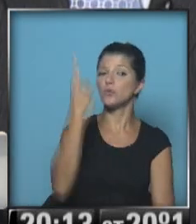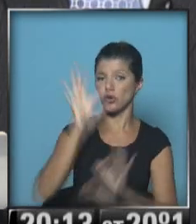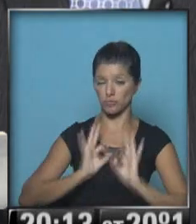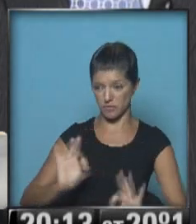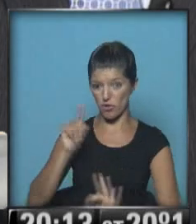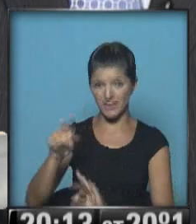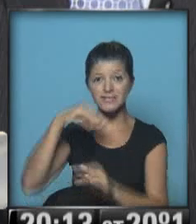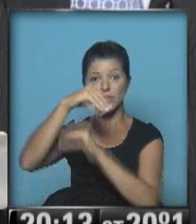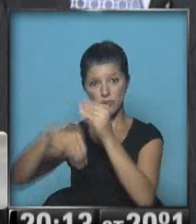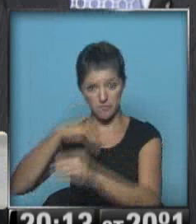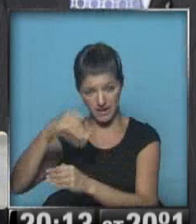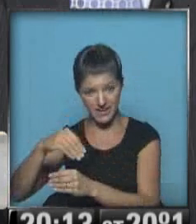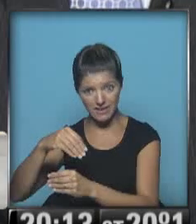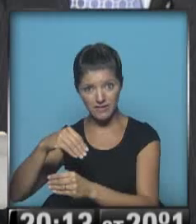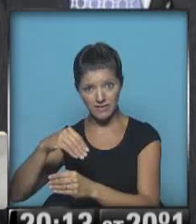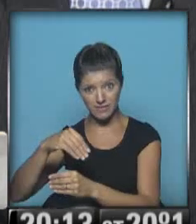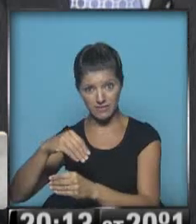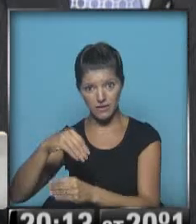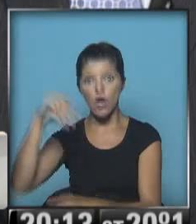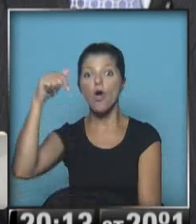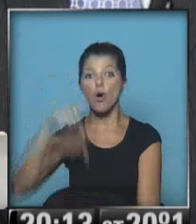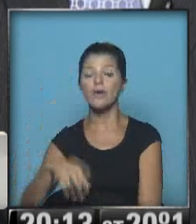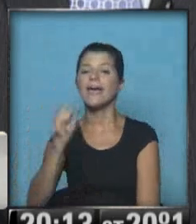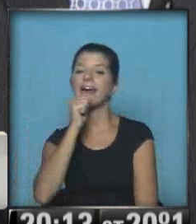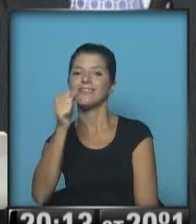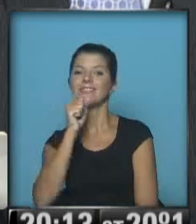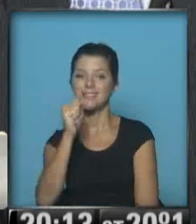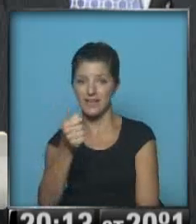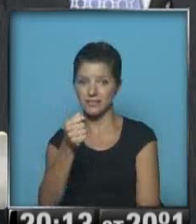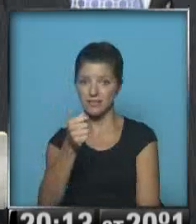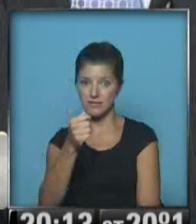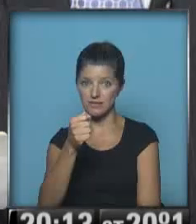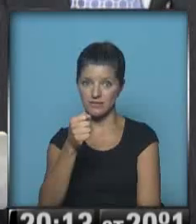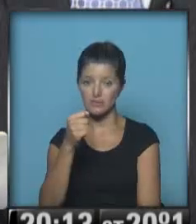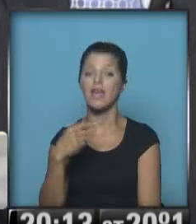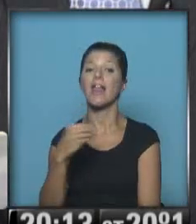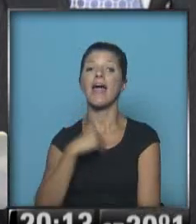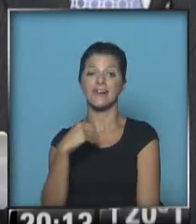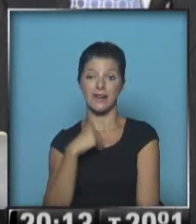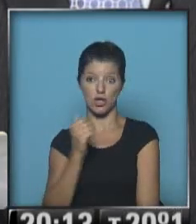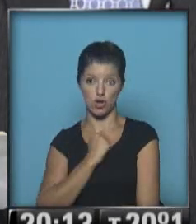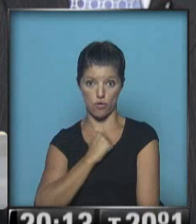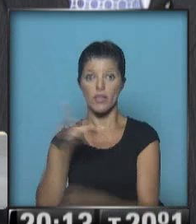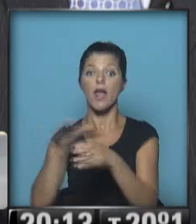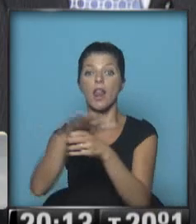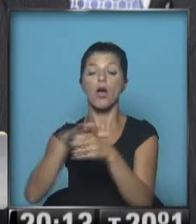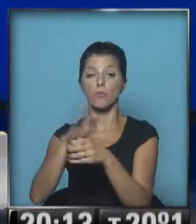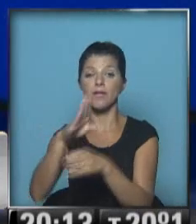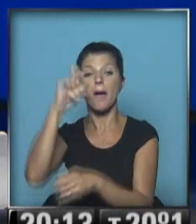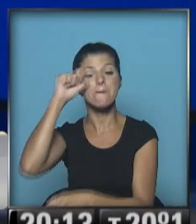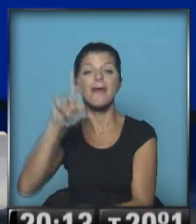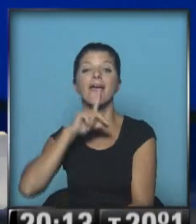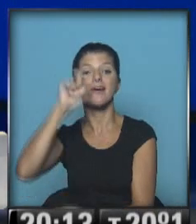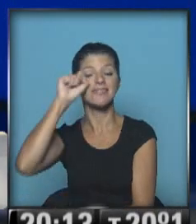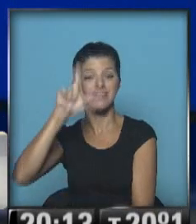familia Daniel tarnopol hoy en día es cantante en los oficios religiosos de la comunidad Betel que